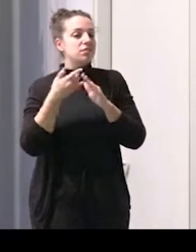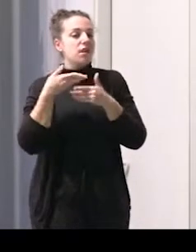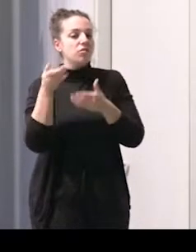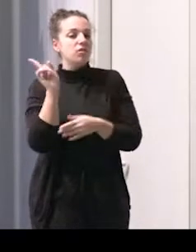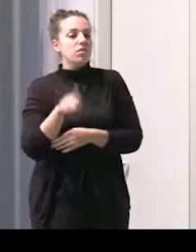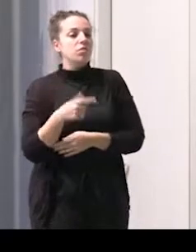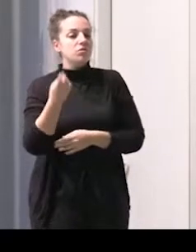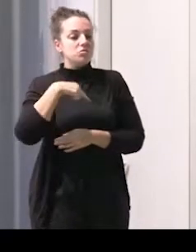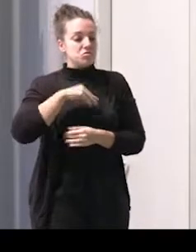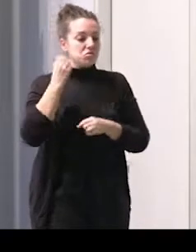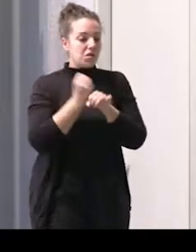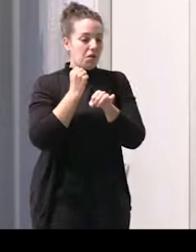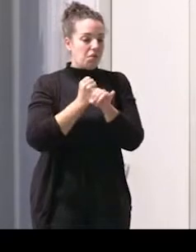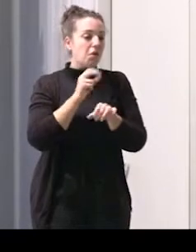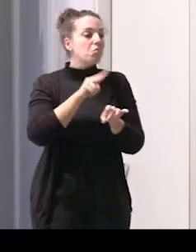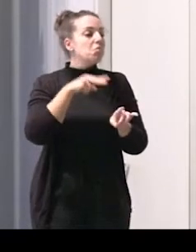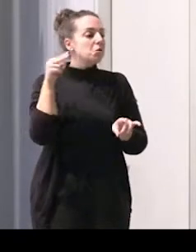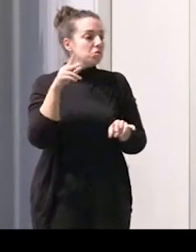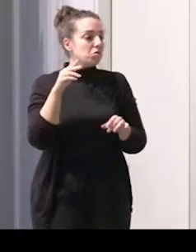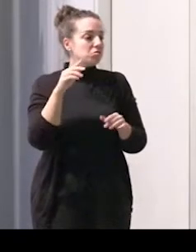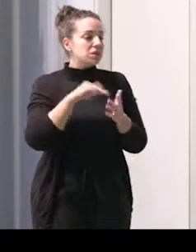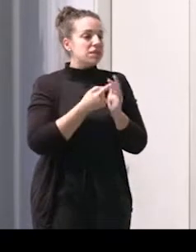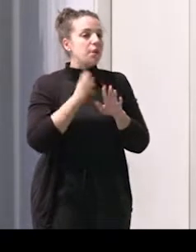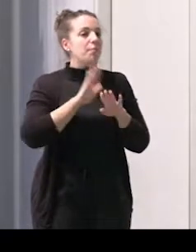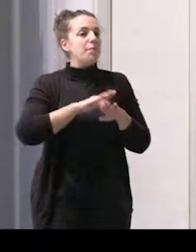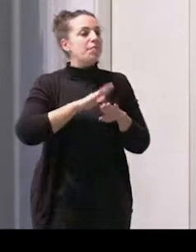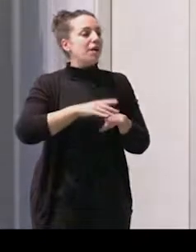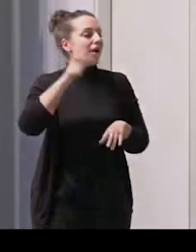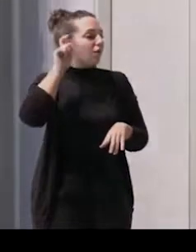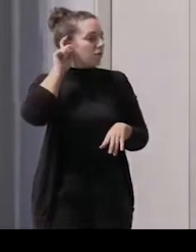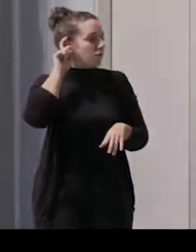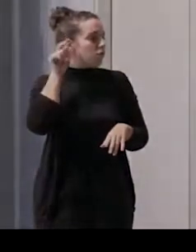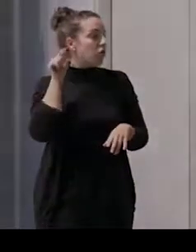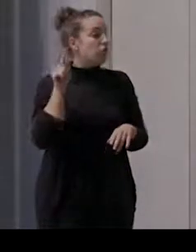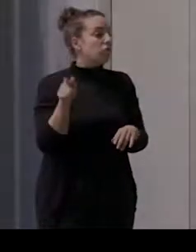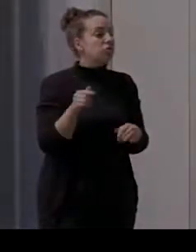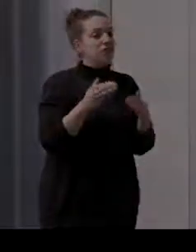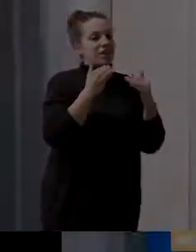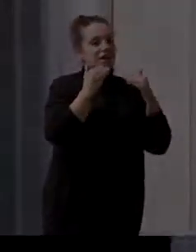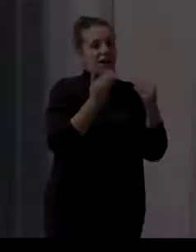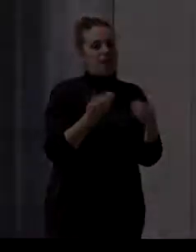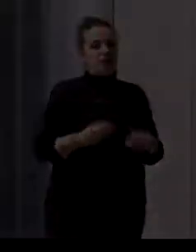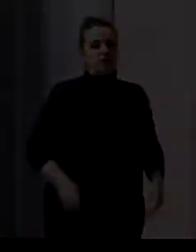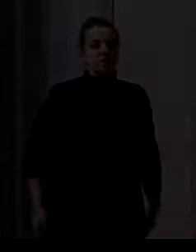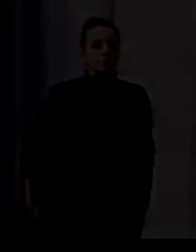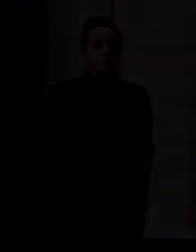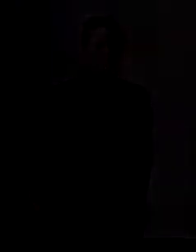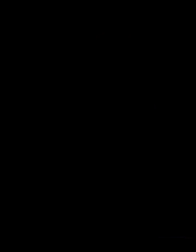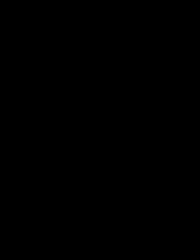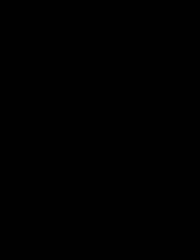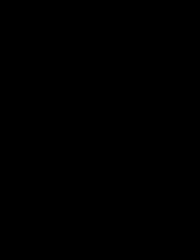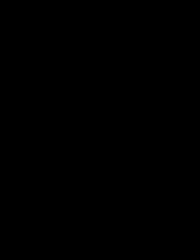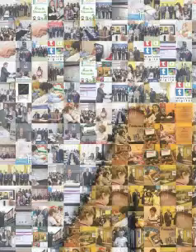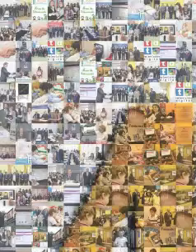en una versión del sistema para audífonos. Y con esto, muchas gracias. Muy bien.